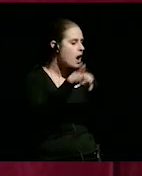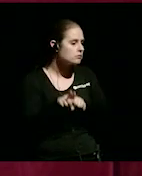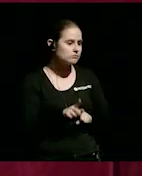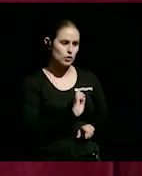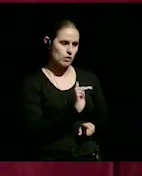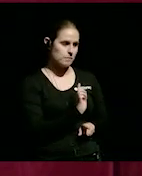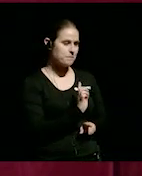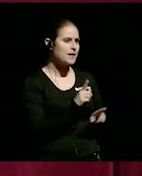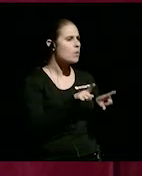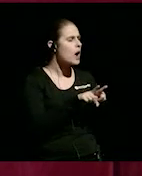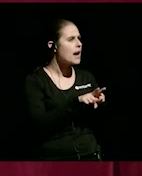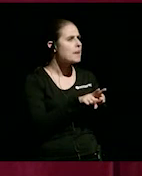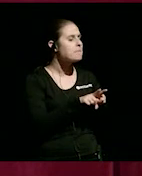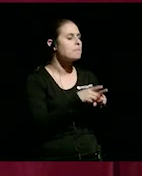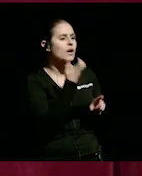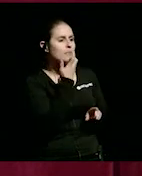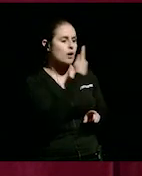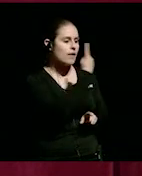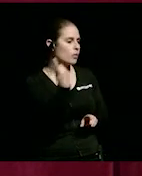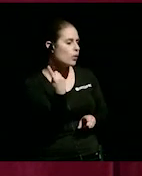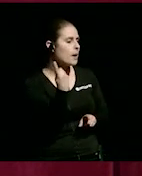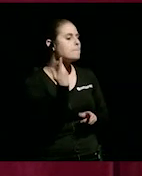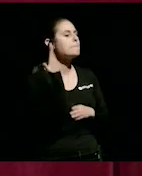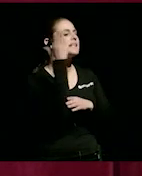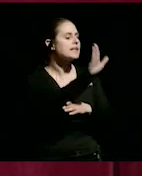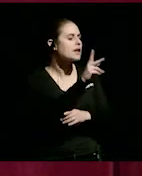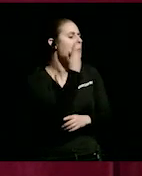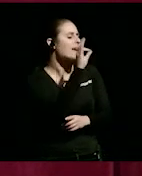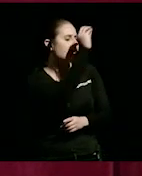que represente un porcentaje concreto, un 20% o lo que sea,